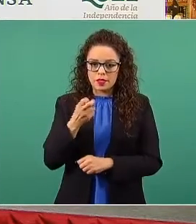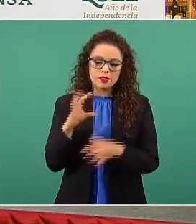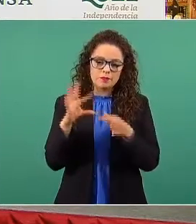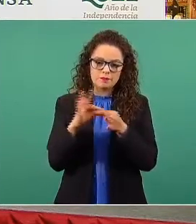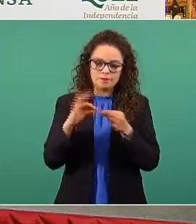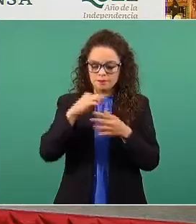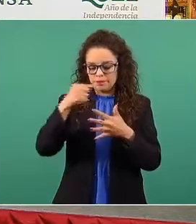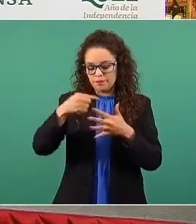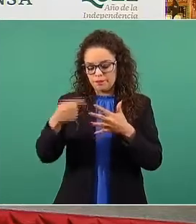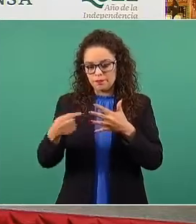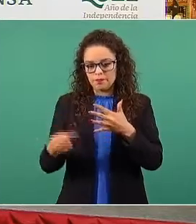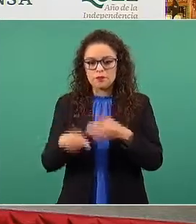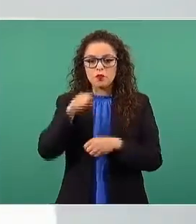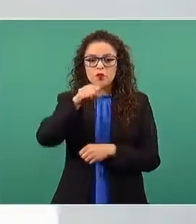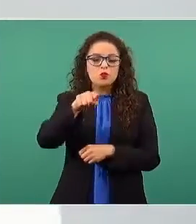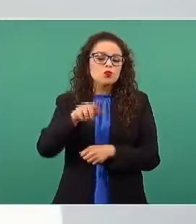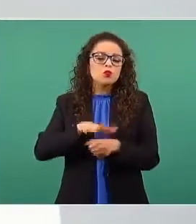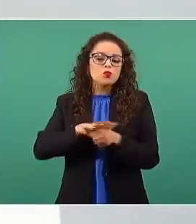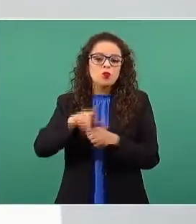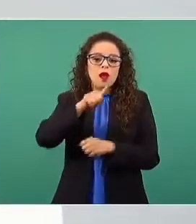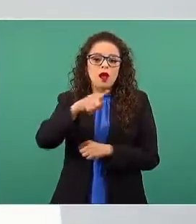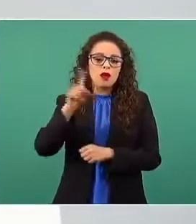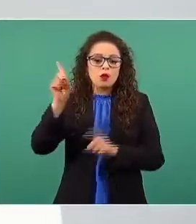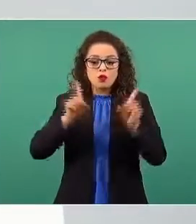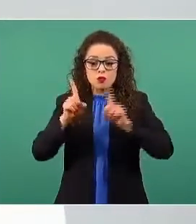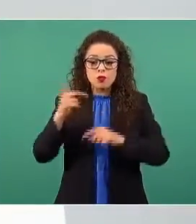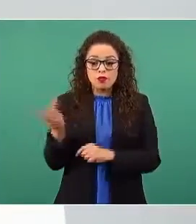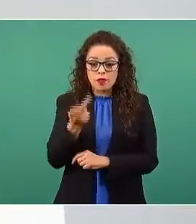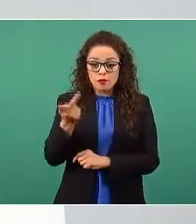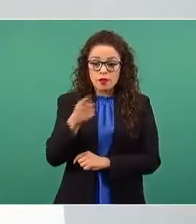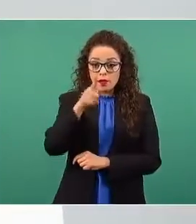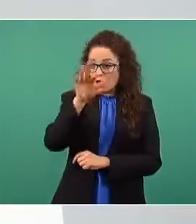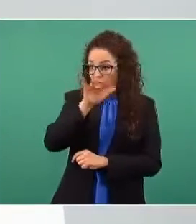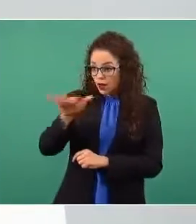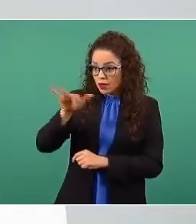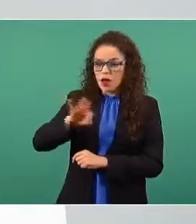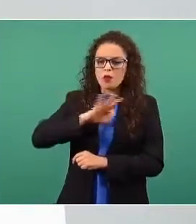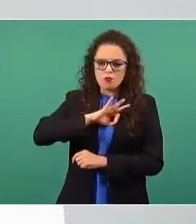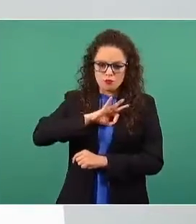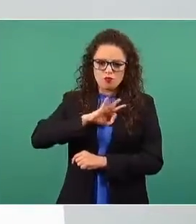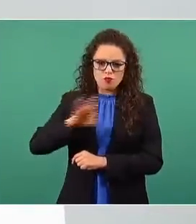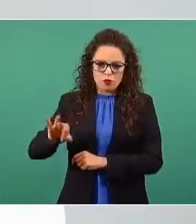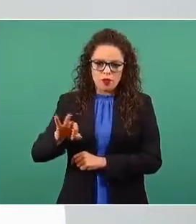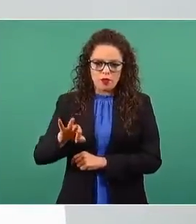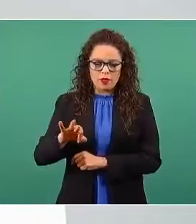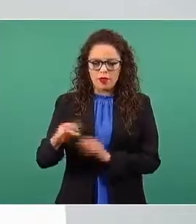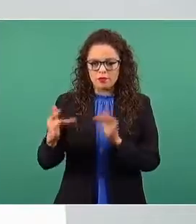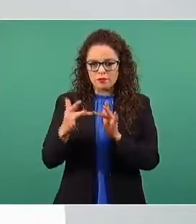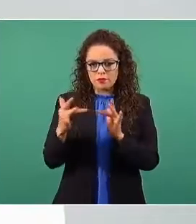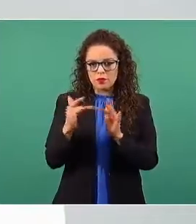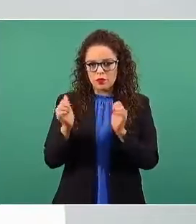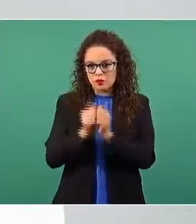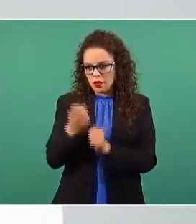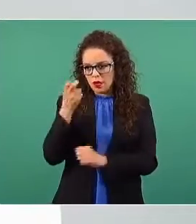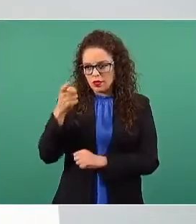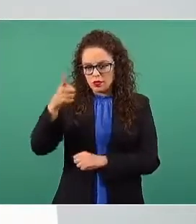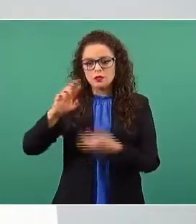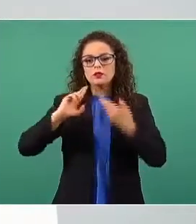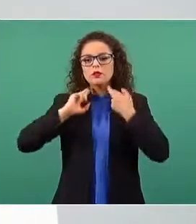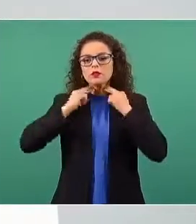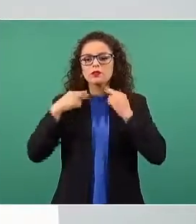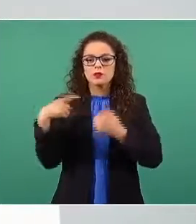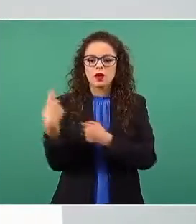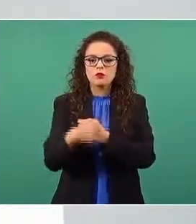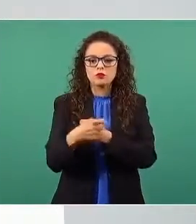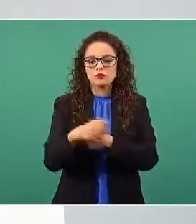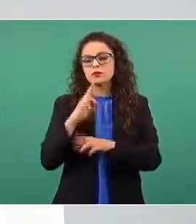respuestas a las preguntas que usted puede inclusive ahí leer para interactuar con este asistente virtual